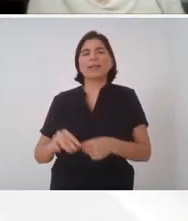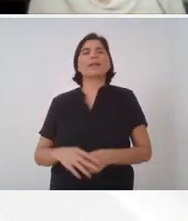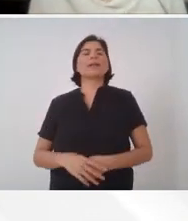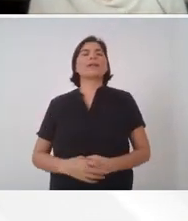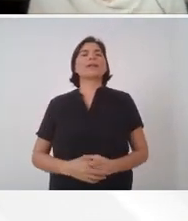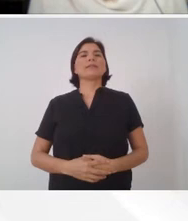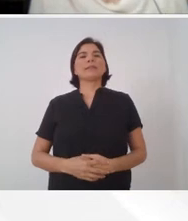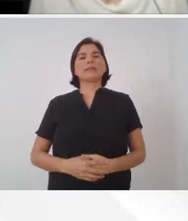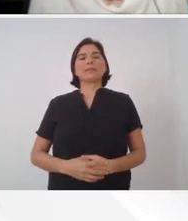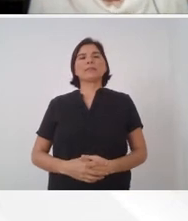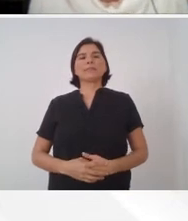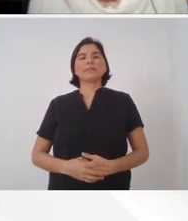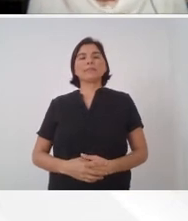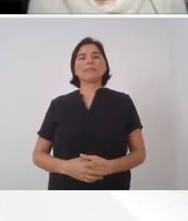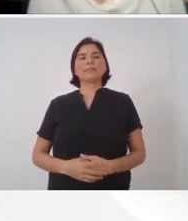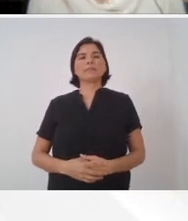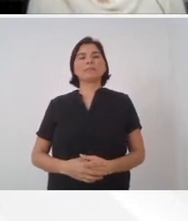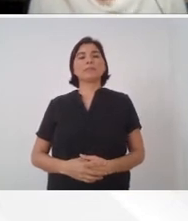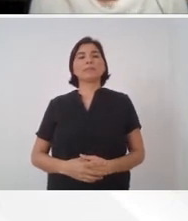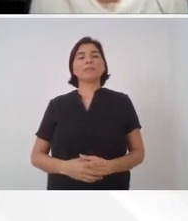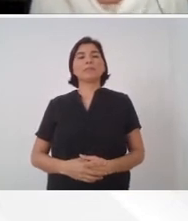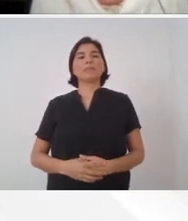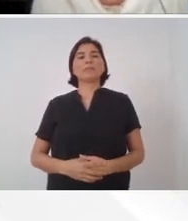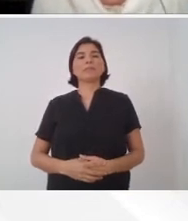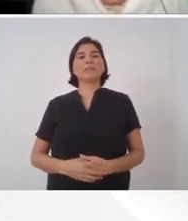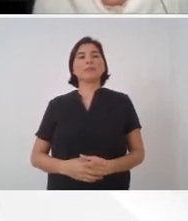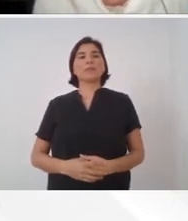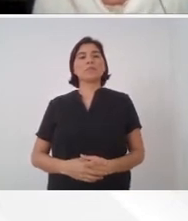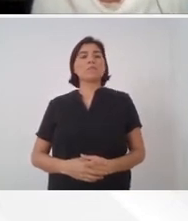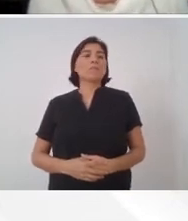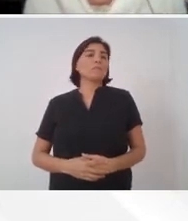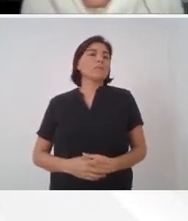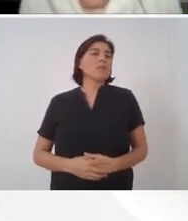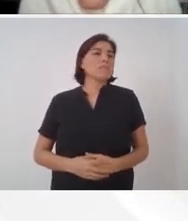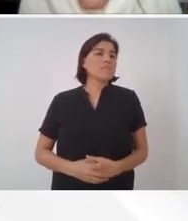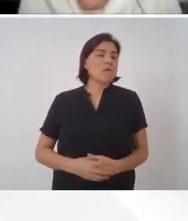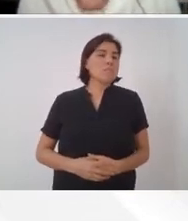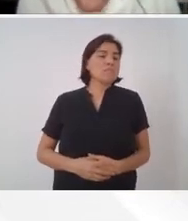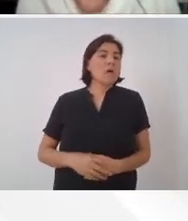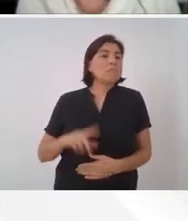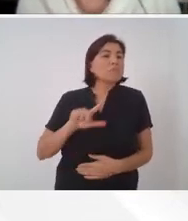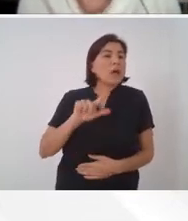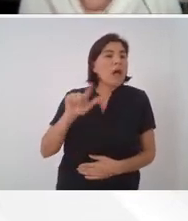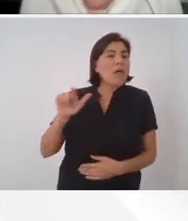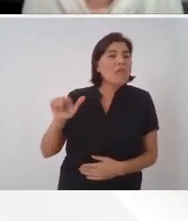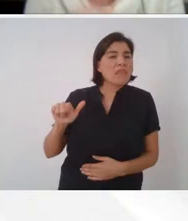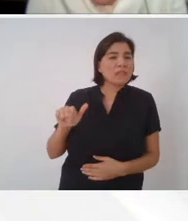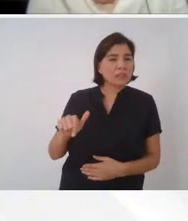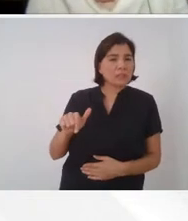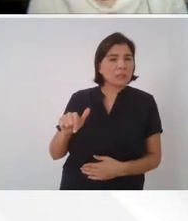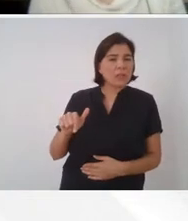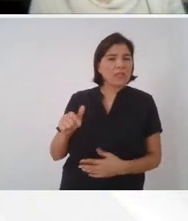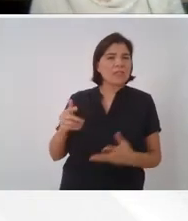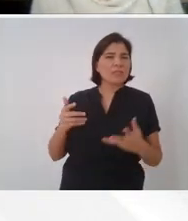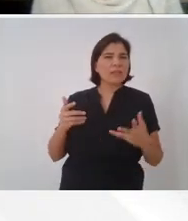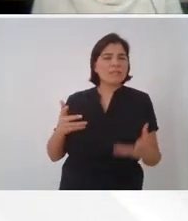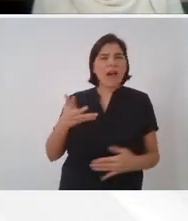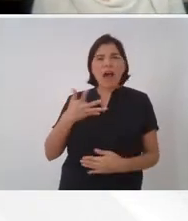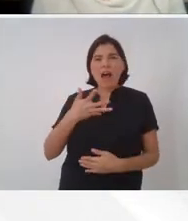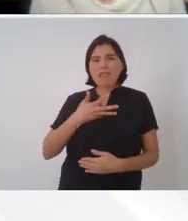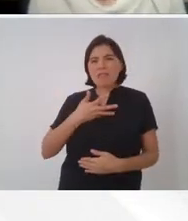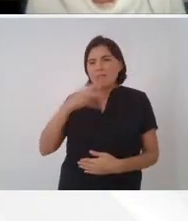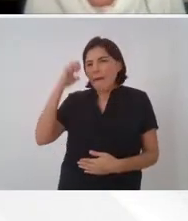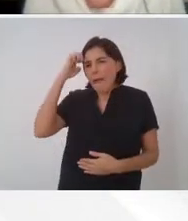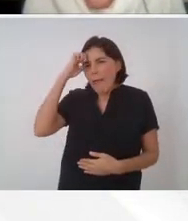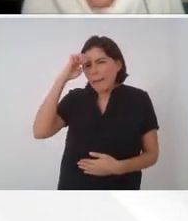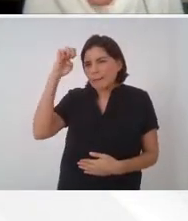sesión. Después, como desarrollo, vamos a tener una experiencia de mediación día, que creo que les va a gustar muchísimo.